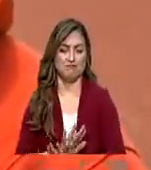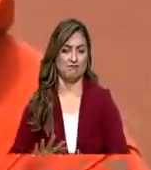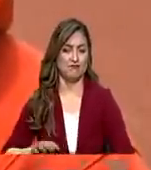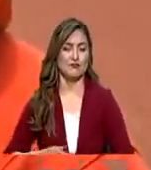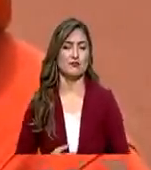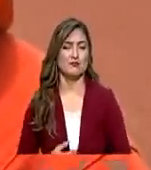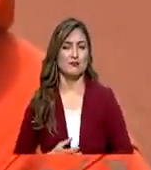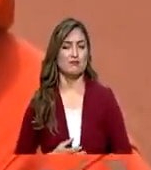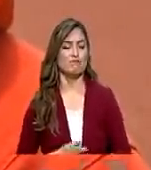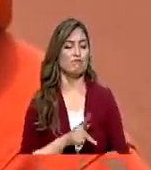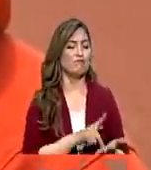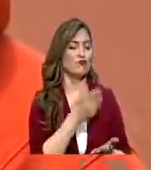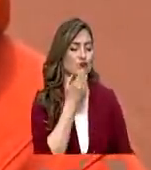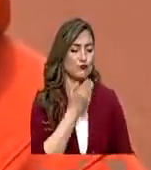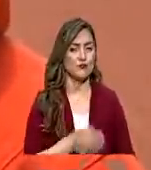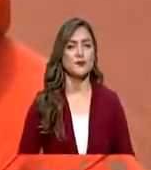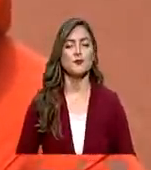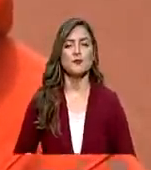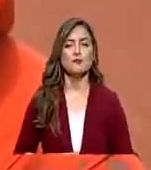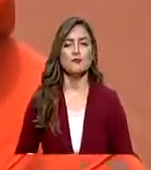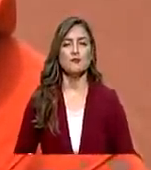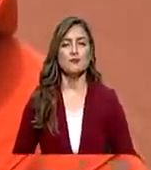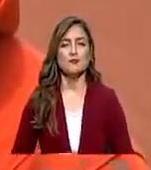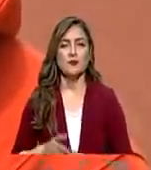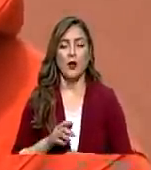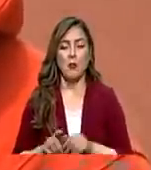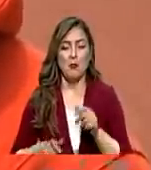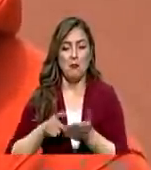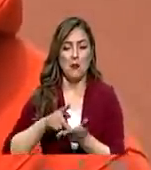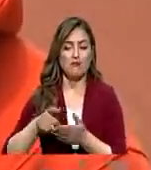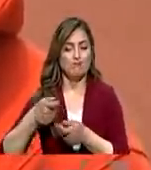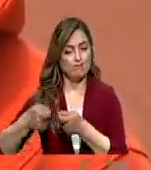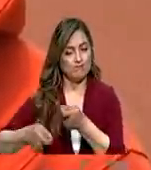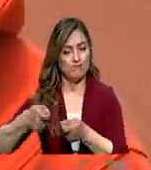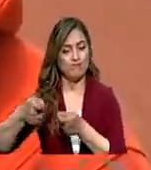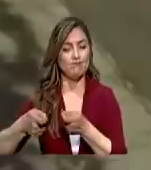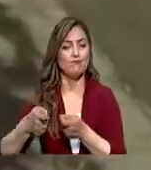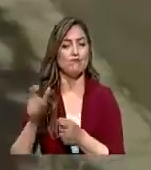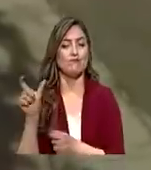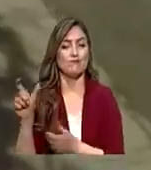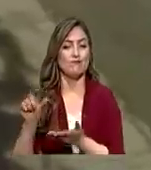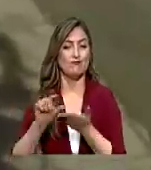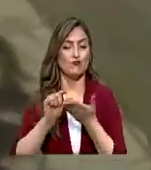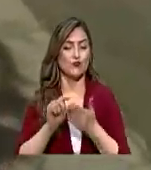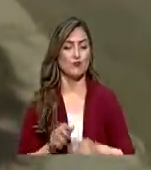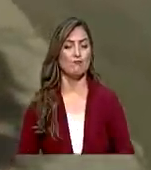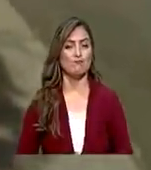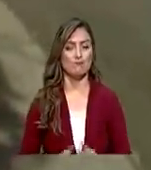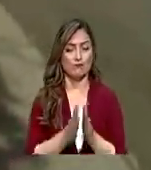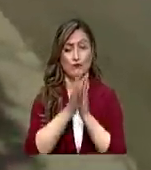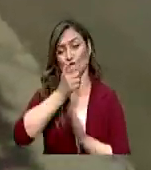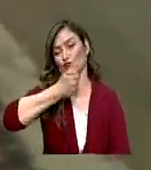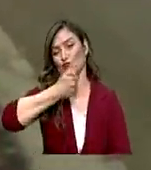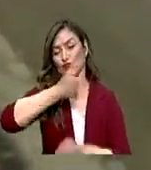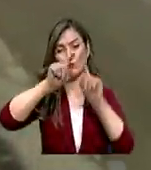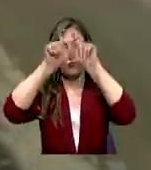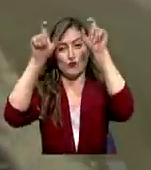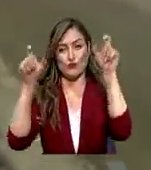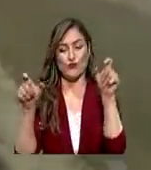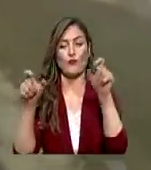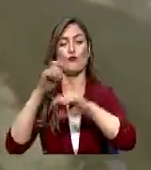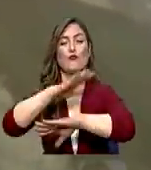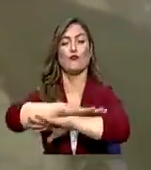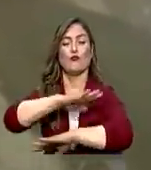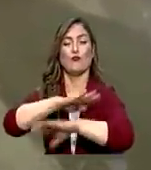¿Cómo te pagan? A veces en efectivo o a veces también con tarjeta. solicitamos una entrevista a la empresa que maneja